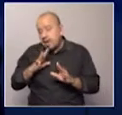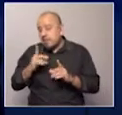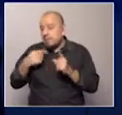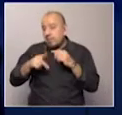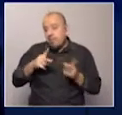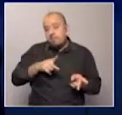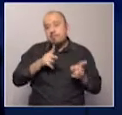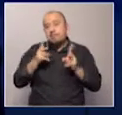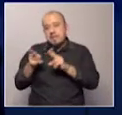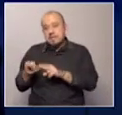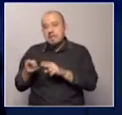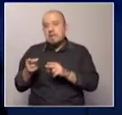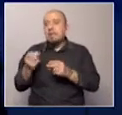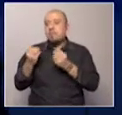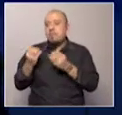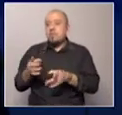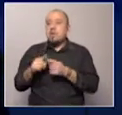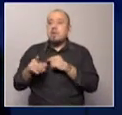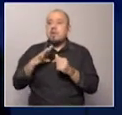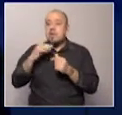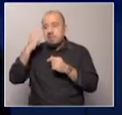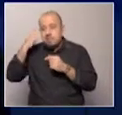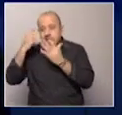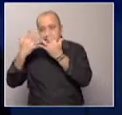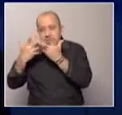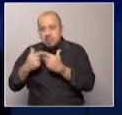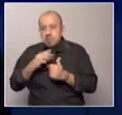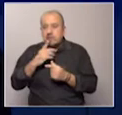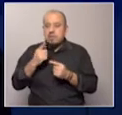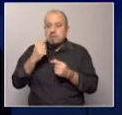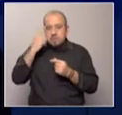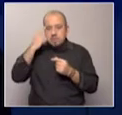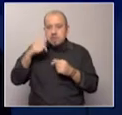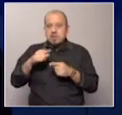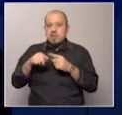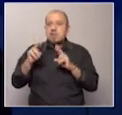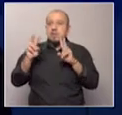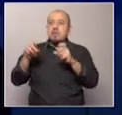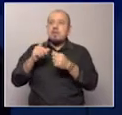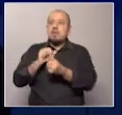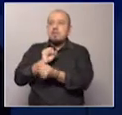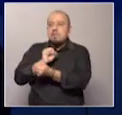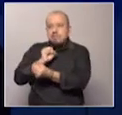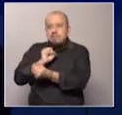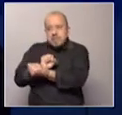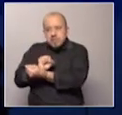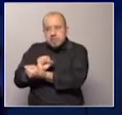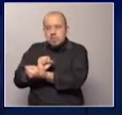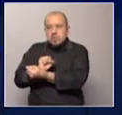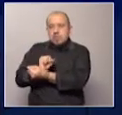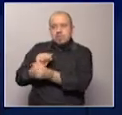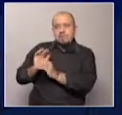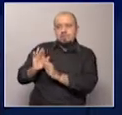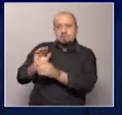muchísimo para ser muchísimo para hacer y es estratégico porque el sentido de la privación de libertad es que eso